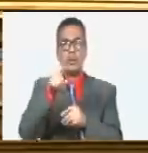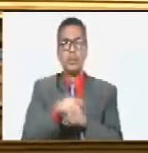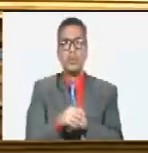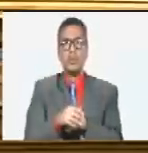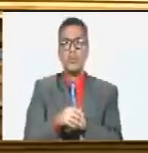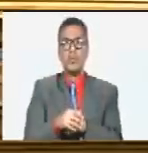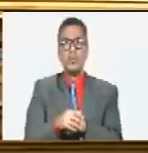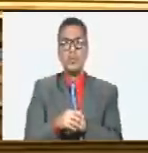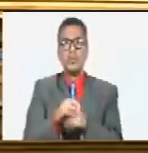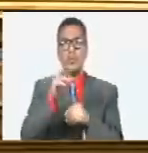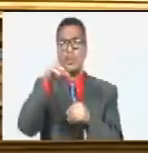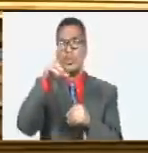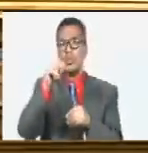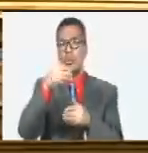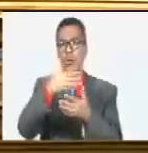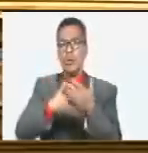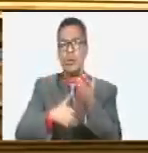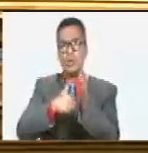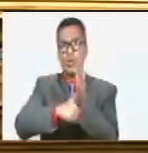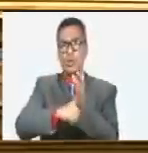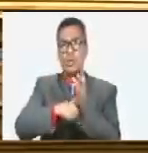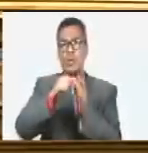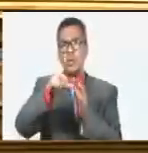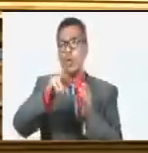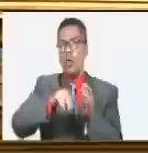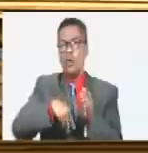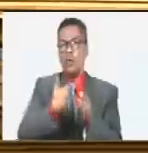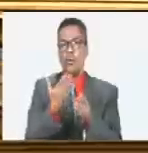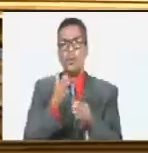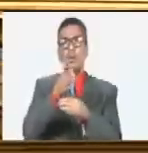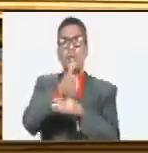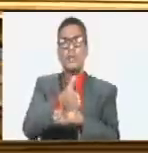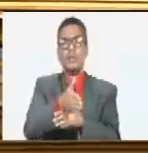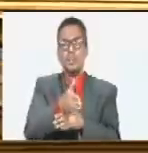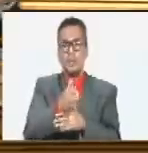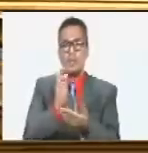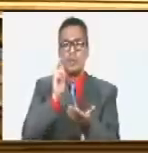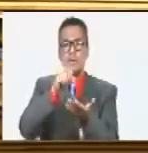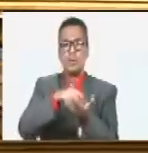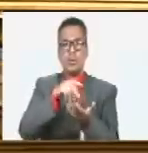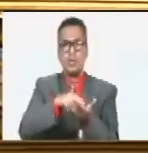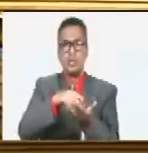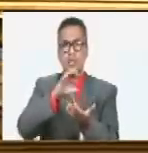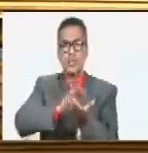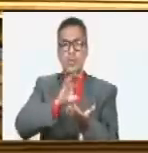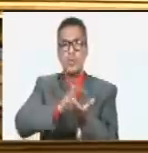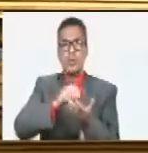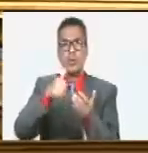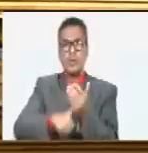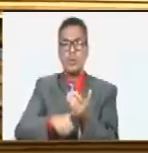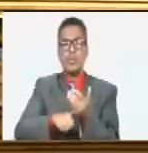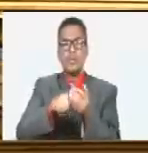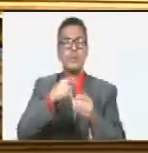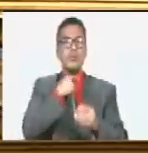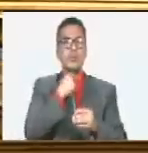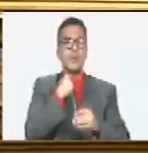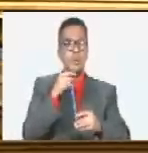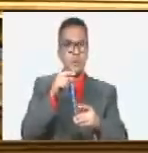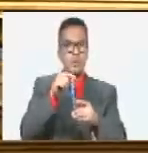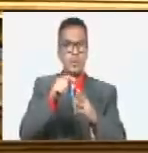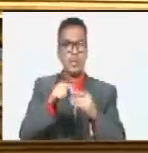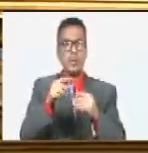no contar con una cédula de identidad no podían acudir para votar por el candidato de su preferencia. Y eso